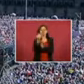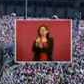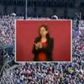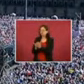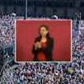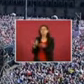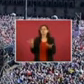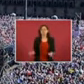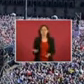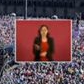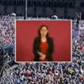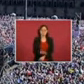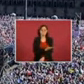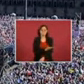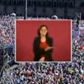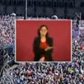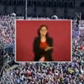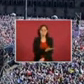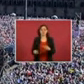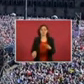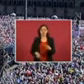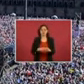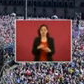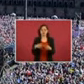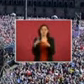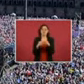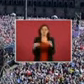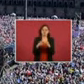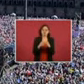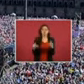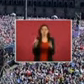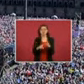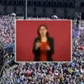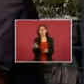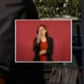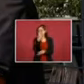Vamos a producir madera y alimentos.